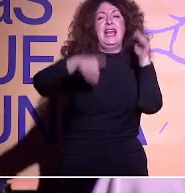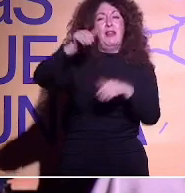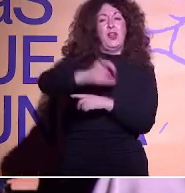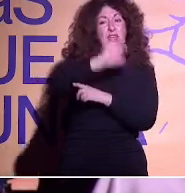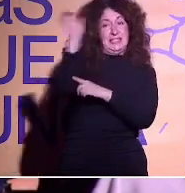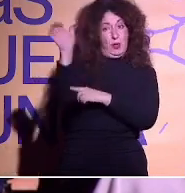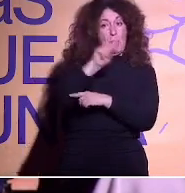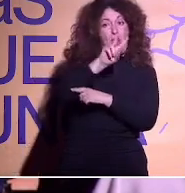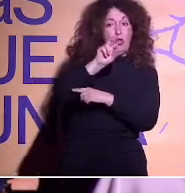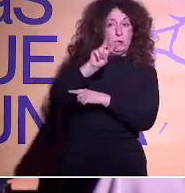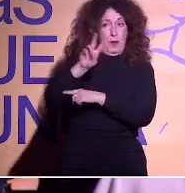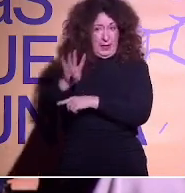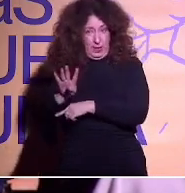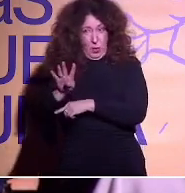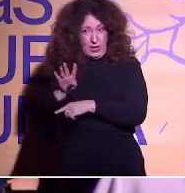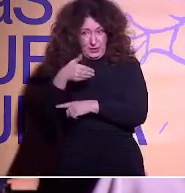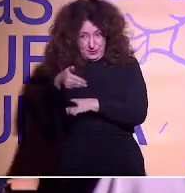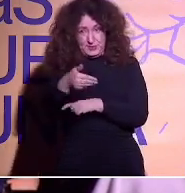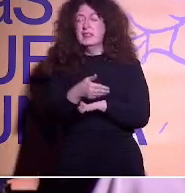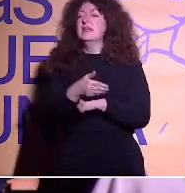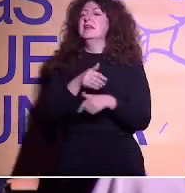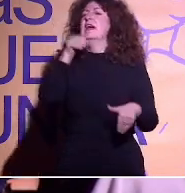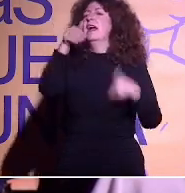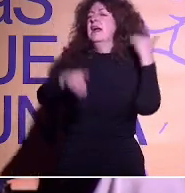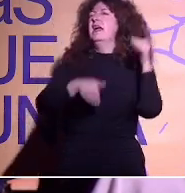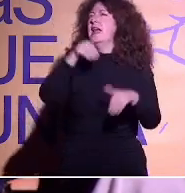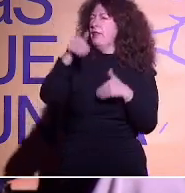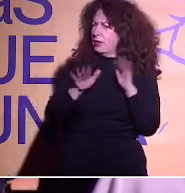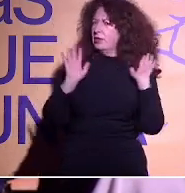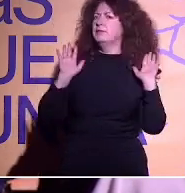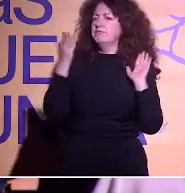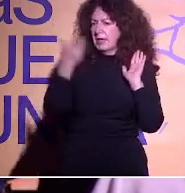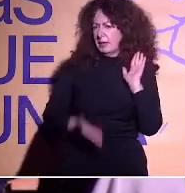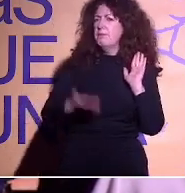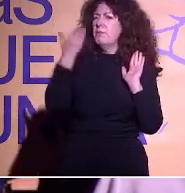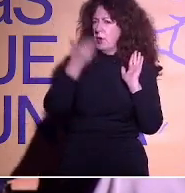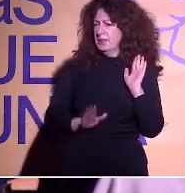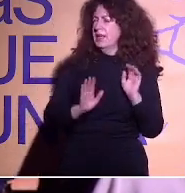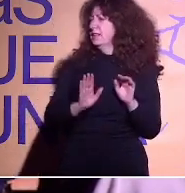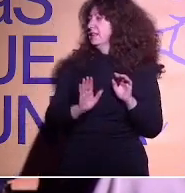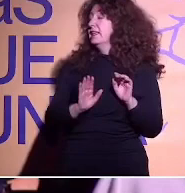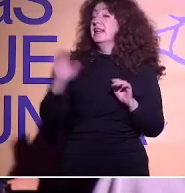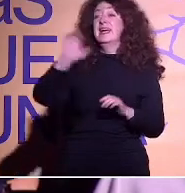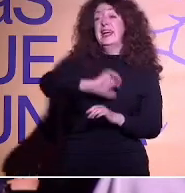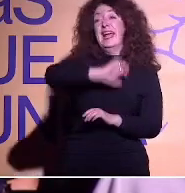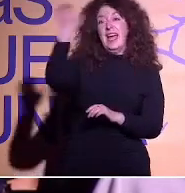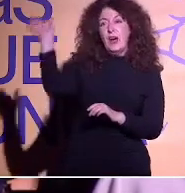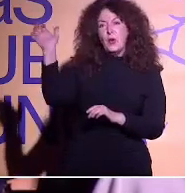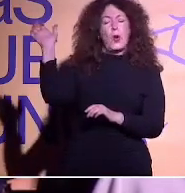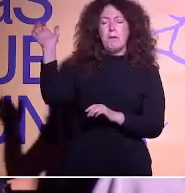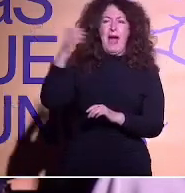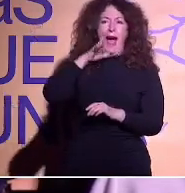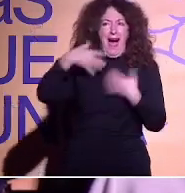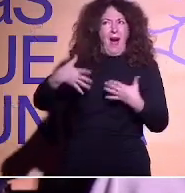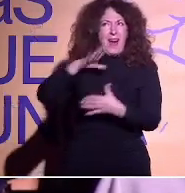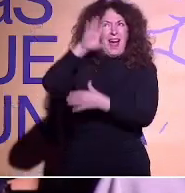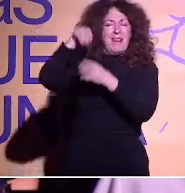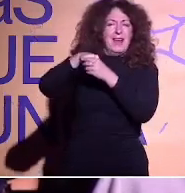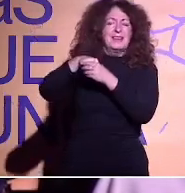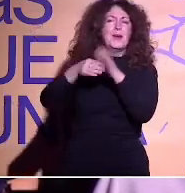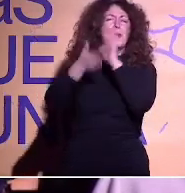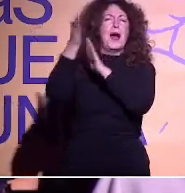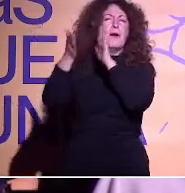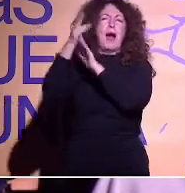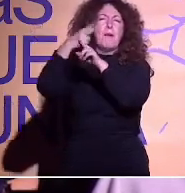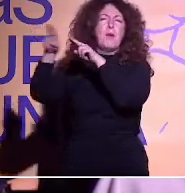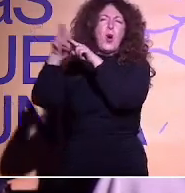del 2024 son unas elecciones muy importantes Europa está inmersa en una tendencia